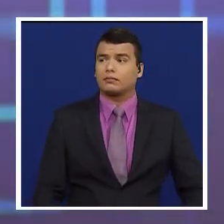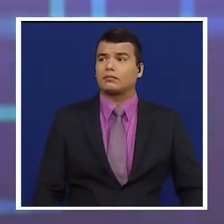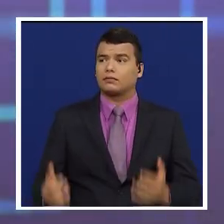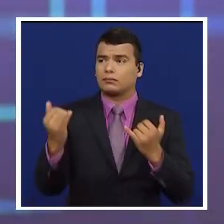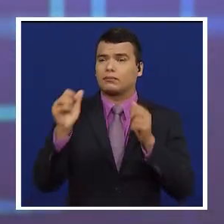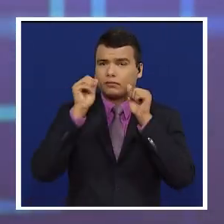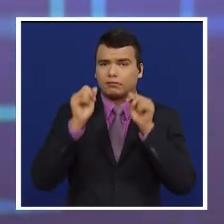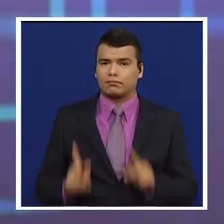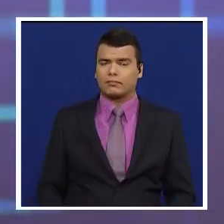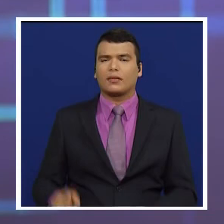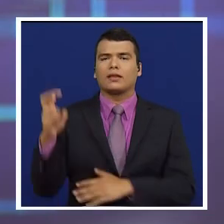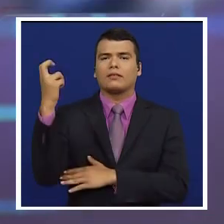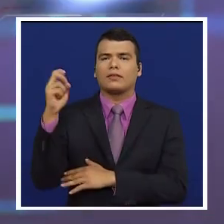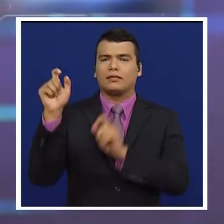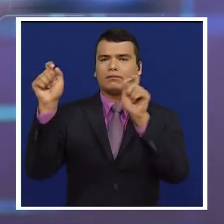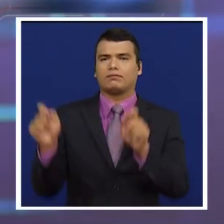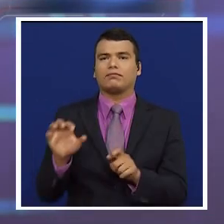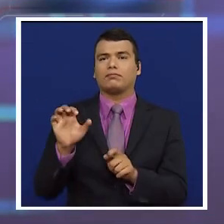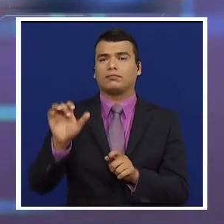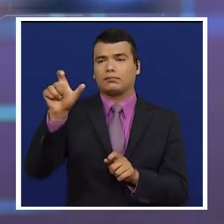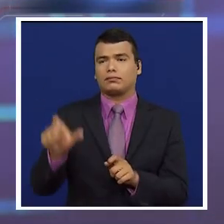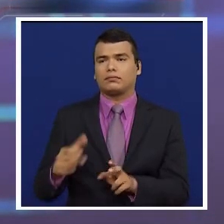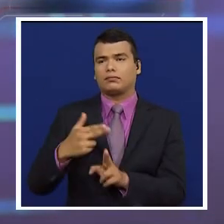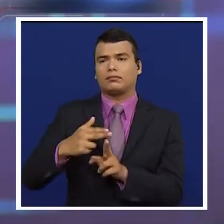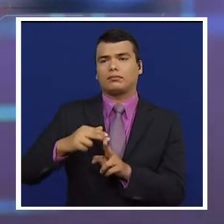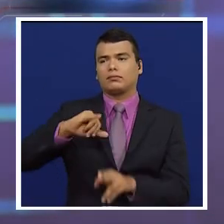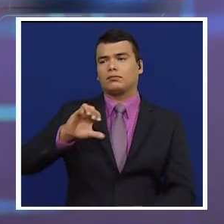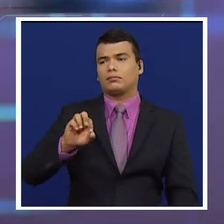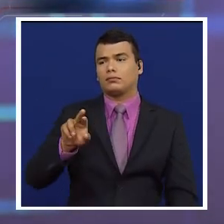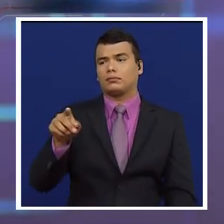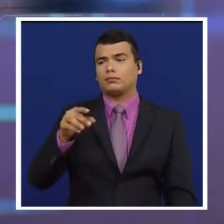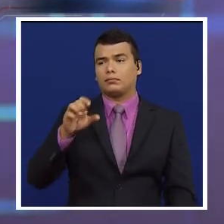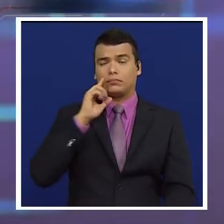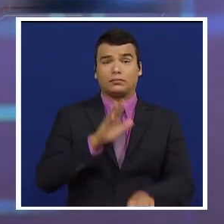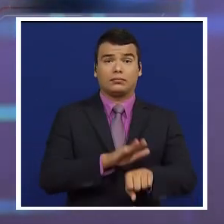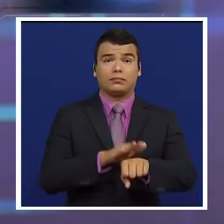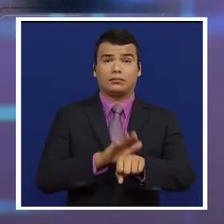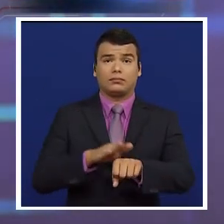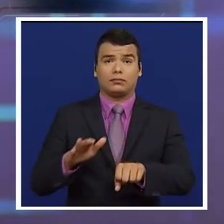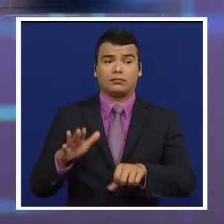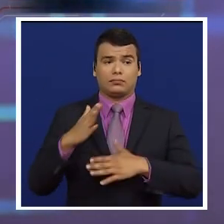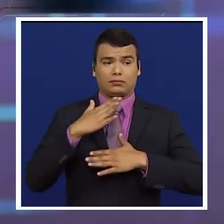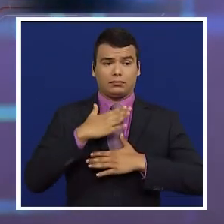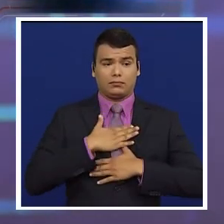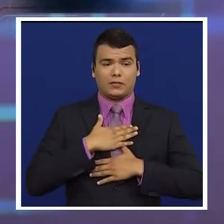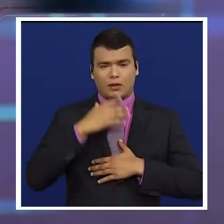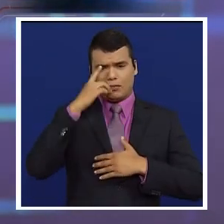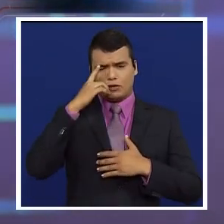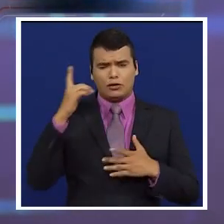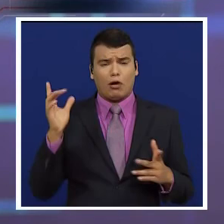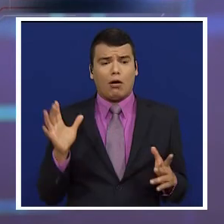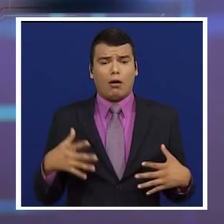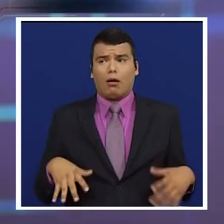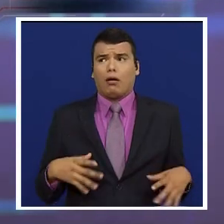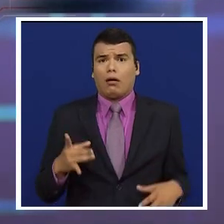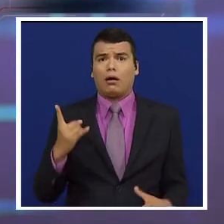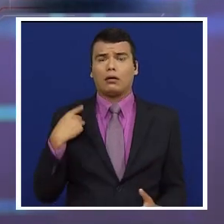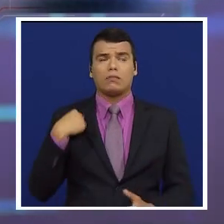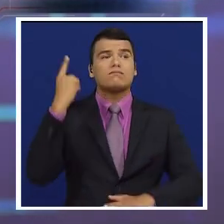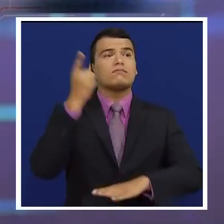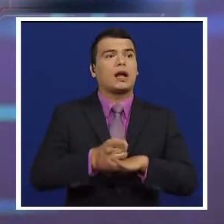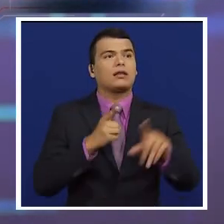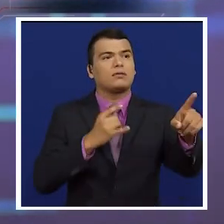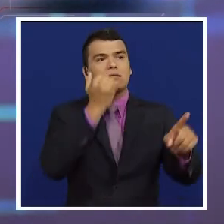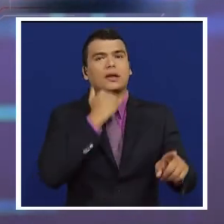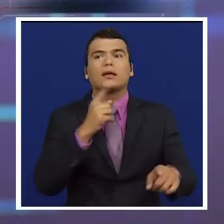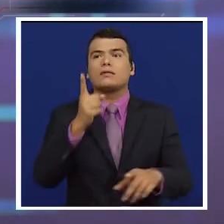el fiscal encargado de la Nación, Jorge Perdomo, fue enfático en afirmar que al ente acusador no le temblará la mano cuando haya que señalar a